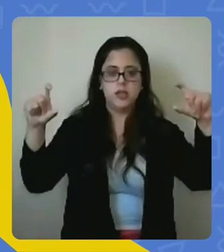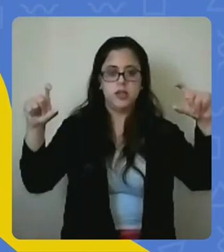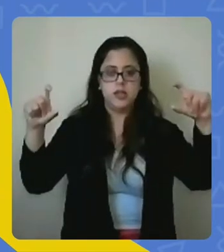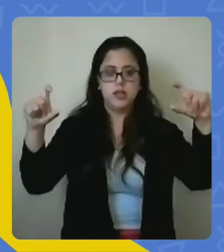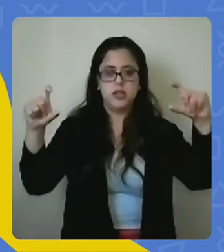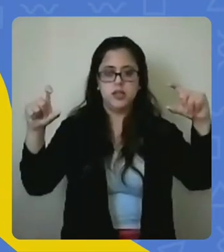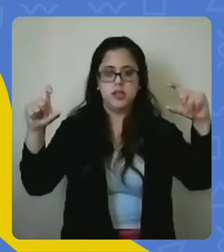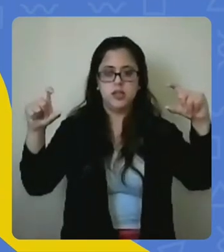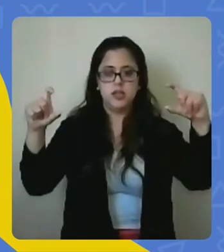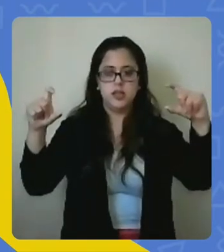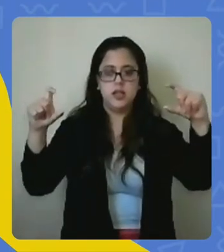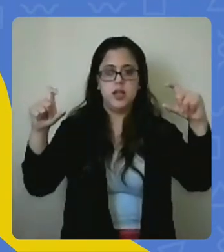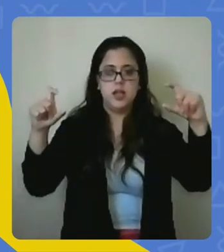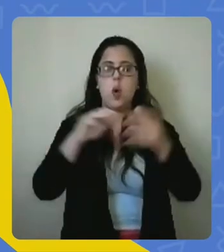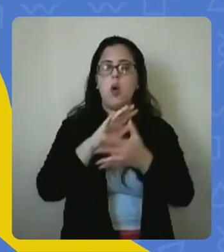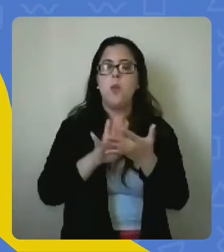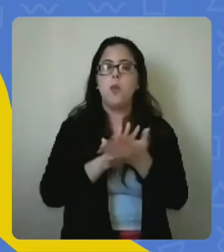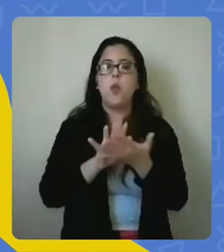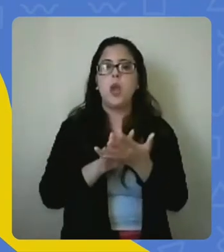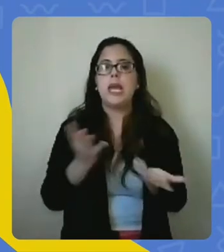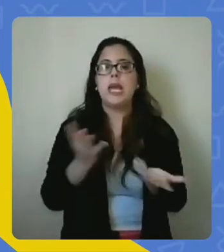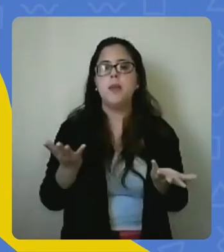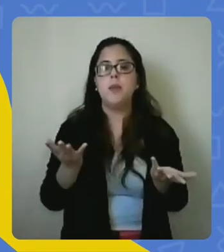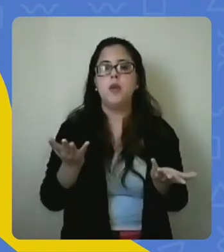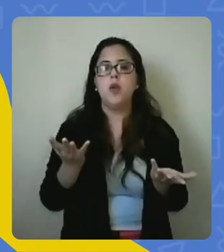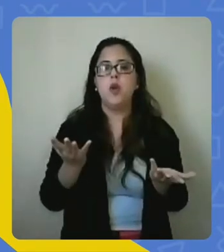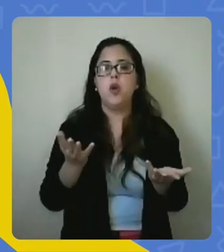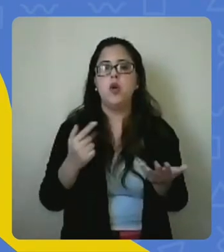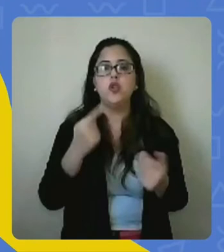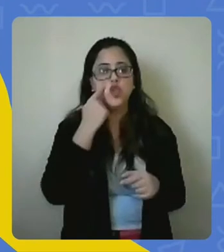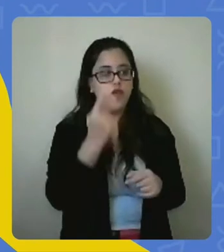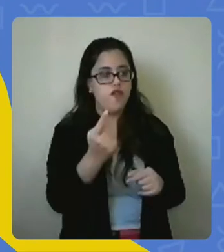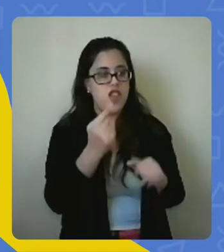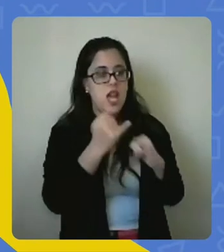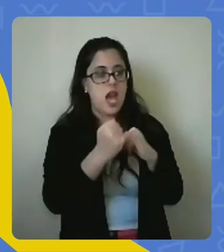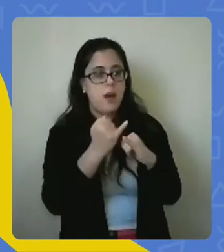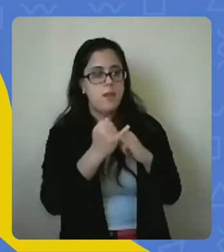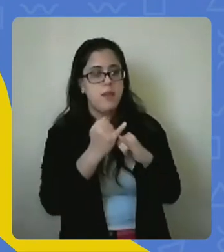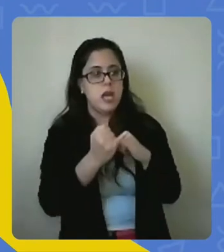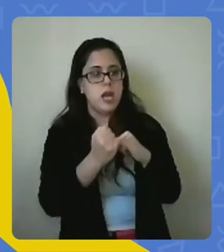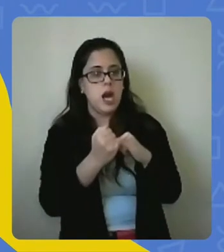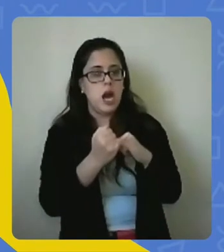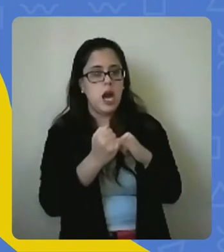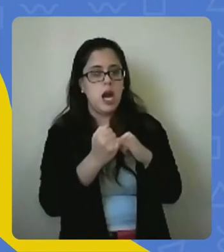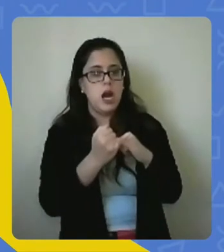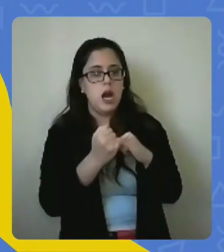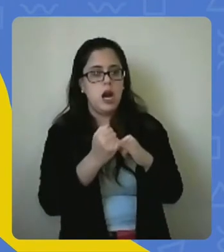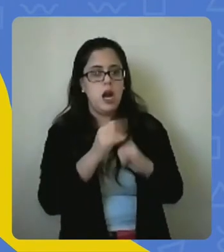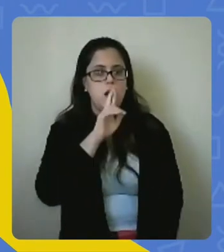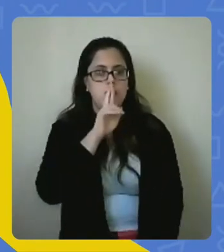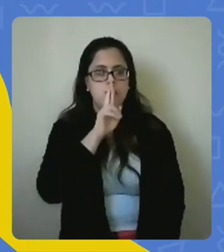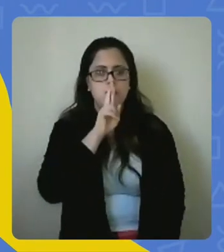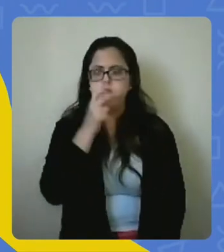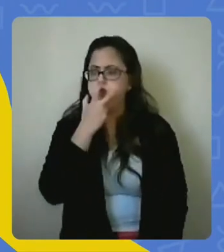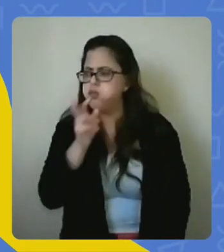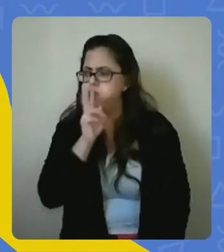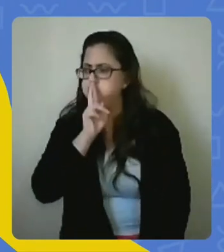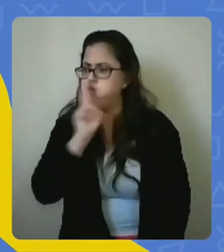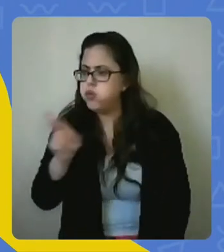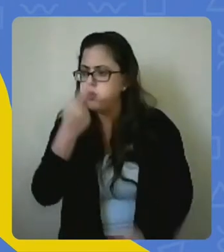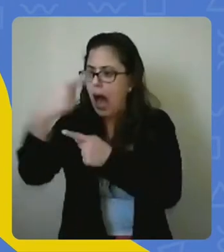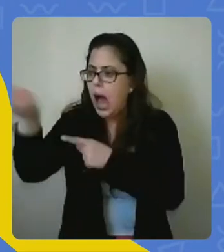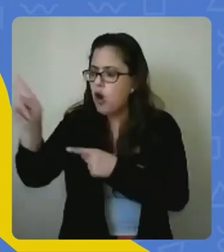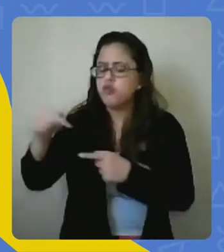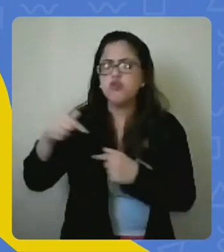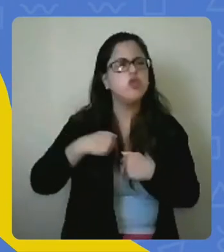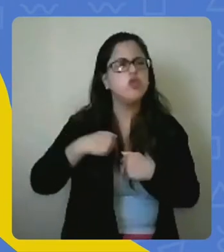por ejemplo, vi que una amiga estaba contestando mal a otra y me sentí, ¿no?